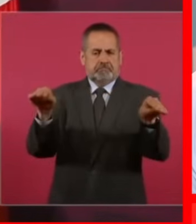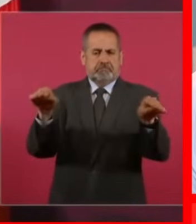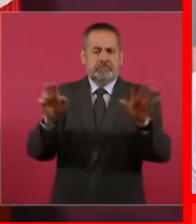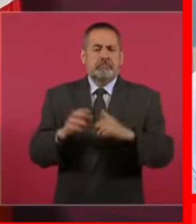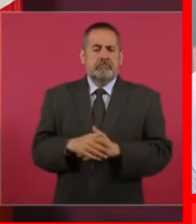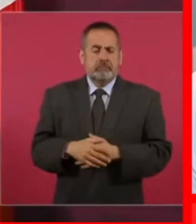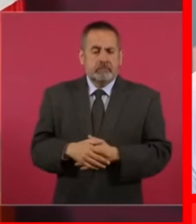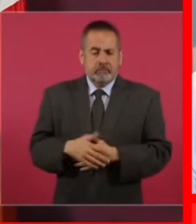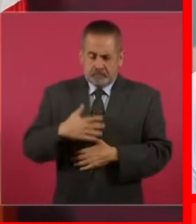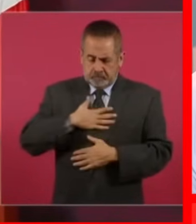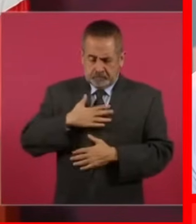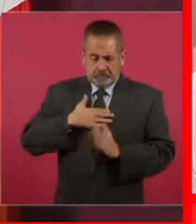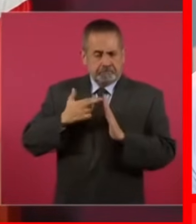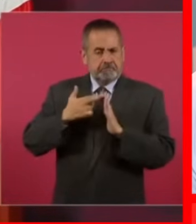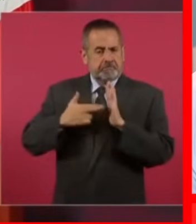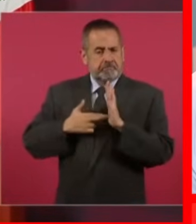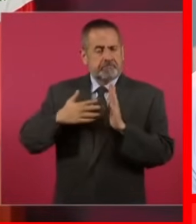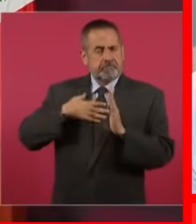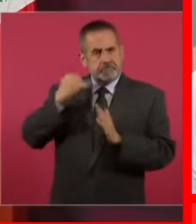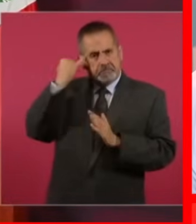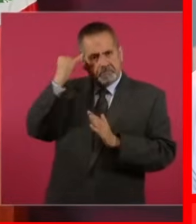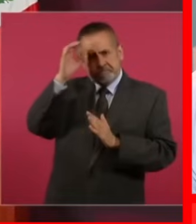Yo tengo principios, tengo ideales,